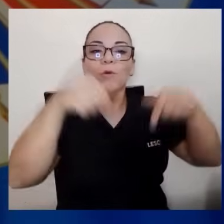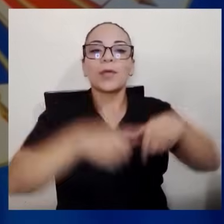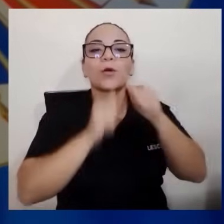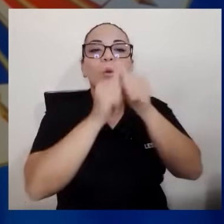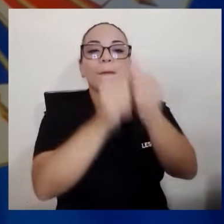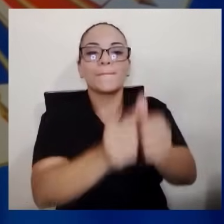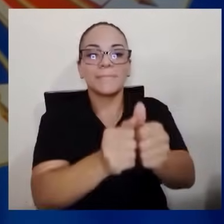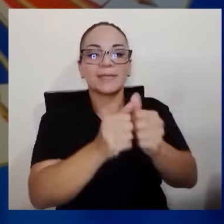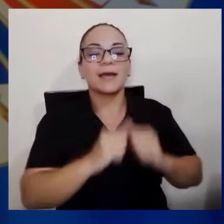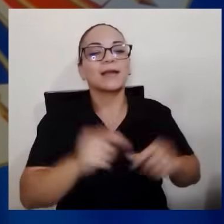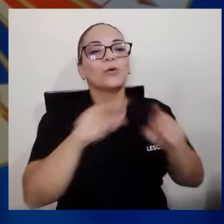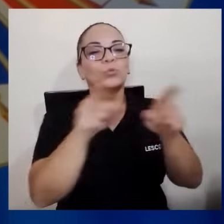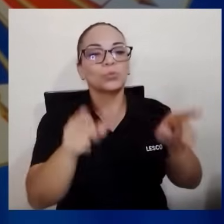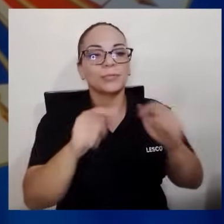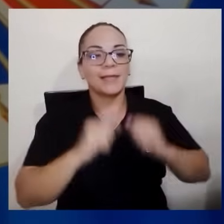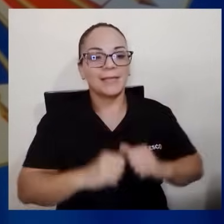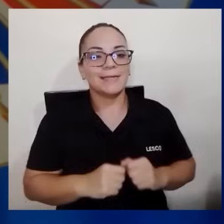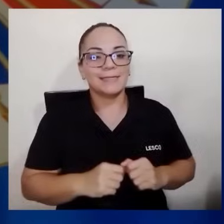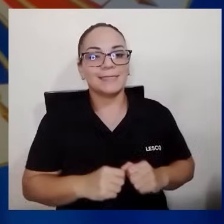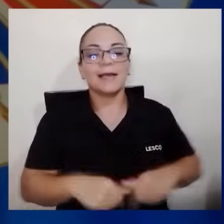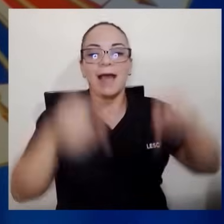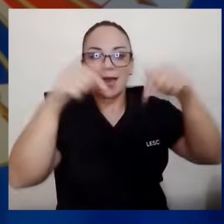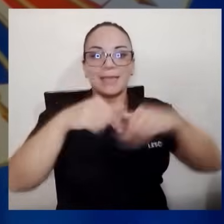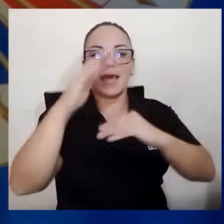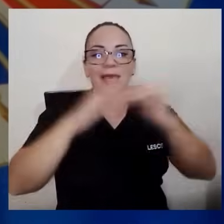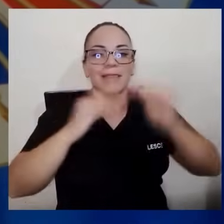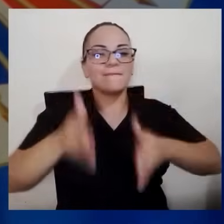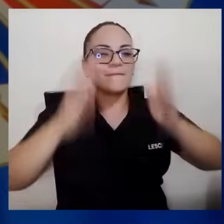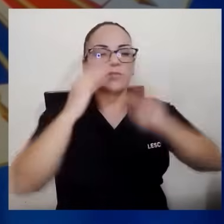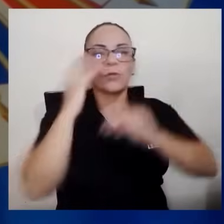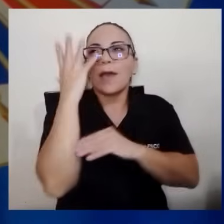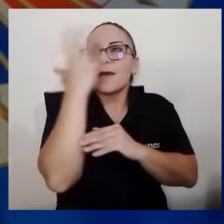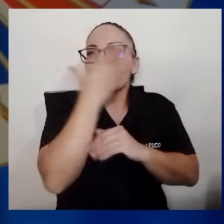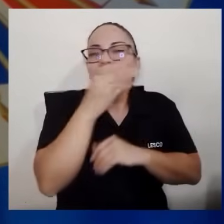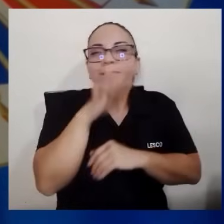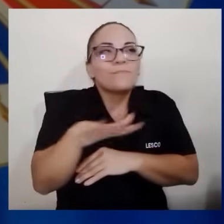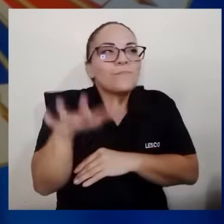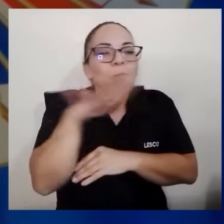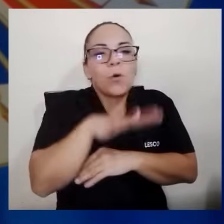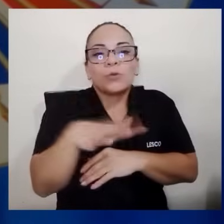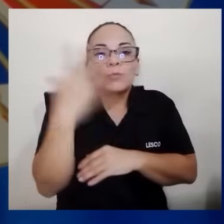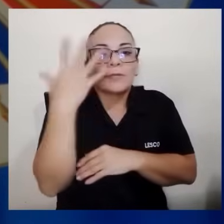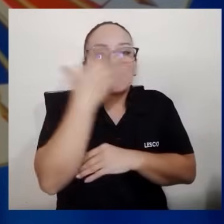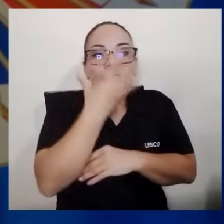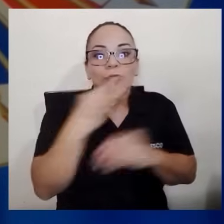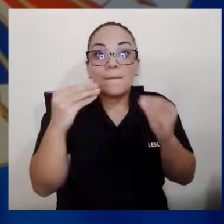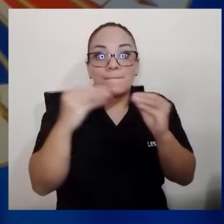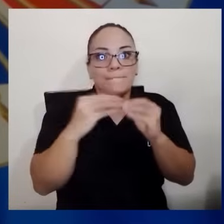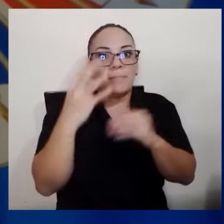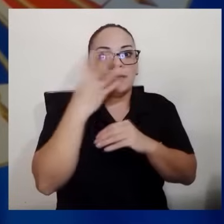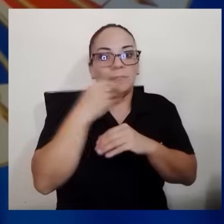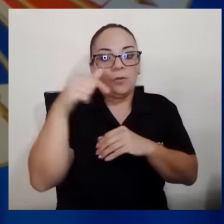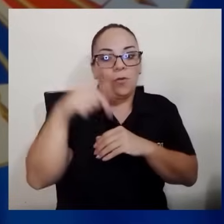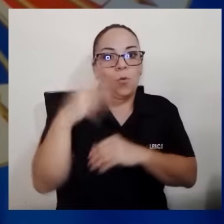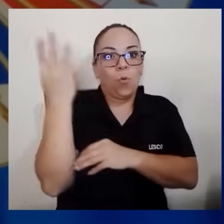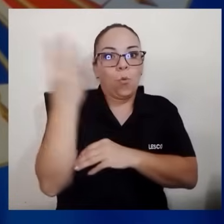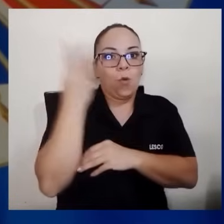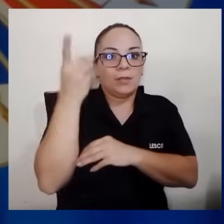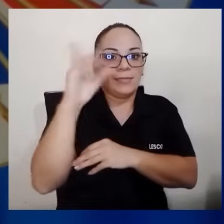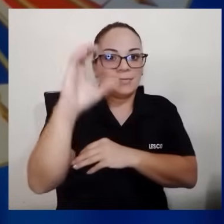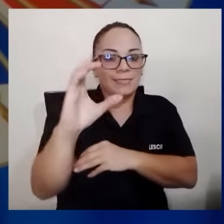este edificio tan bello uno de los más bellos de Washington en esta casa